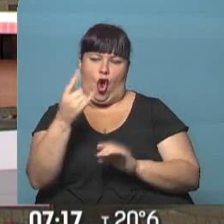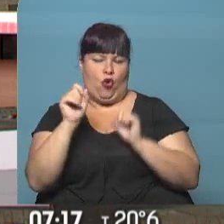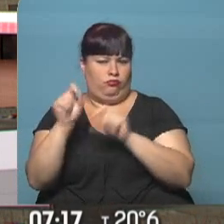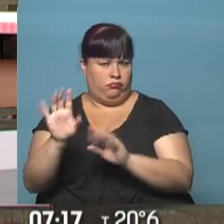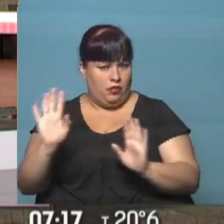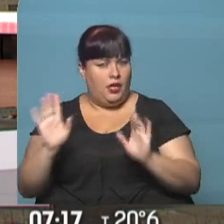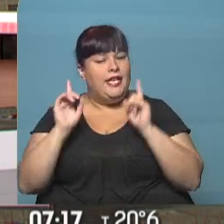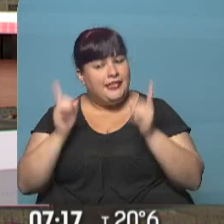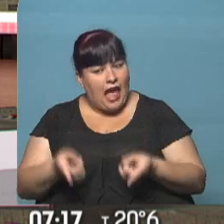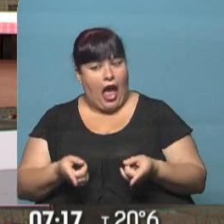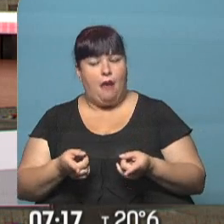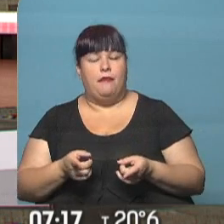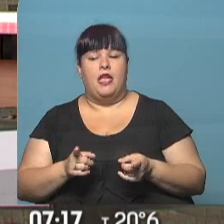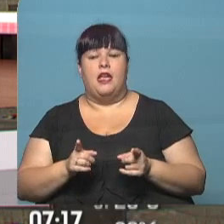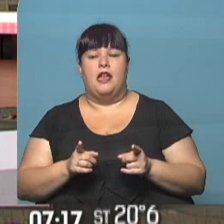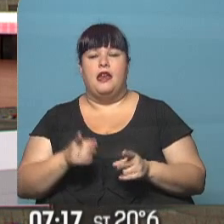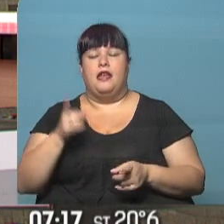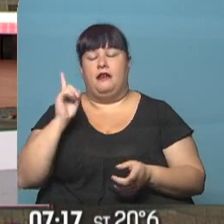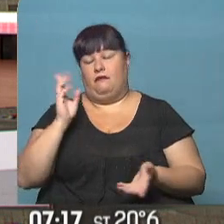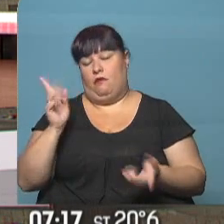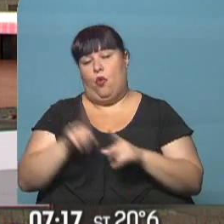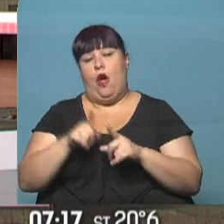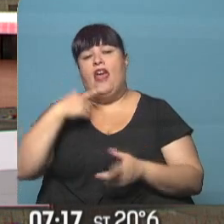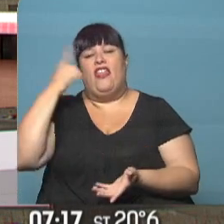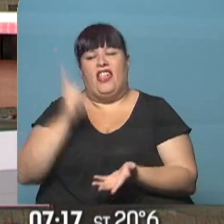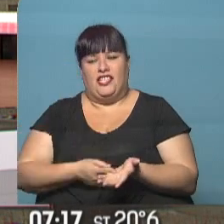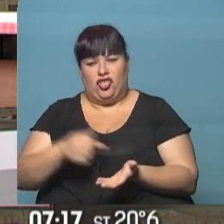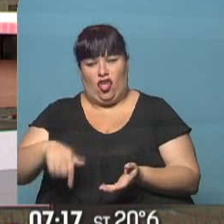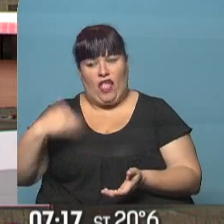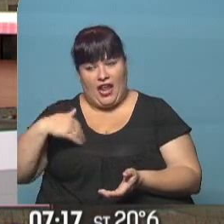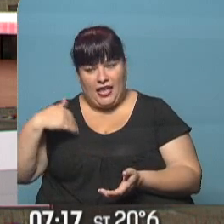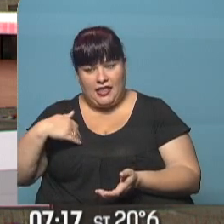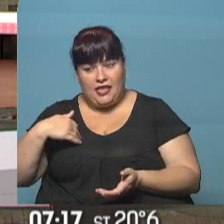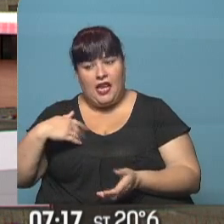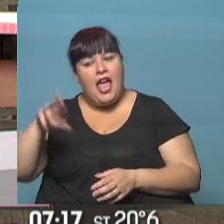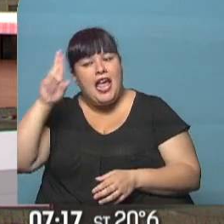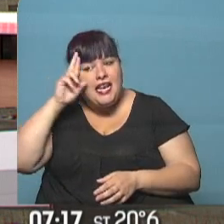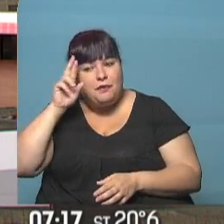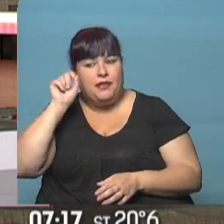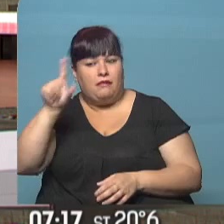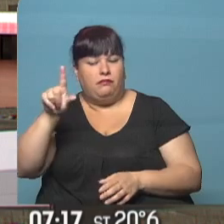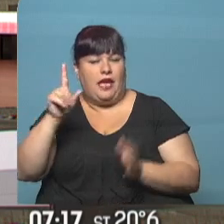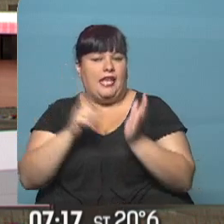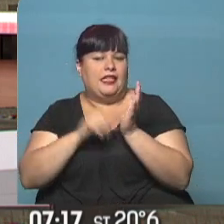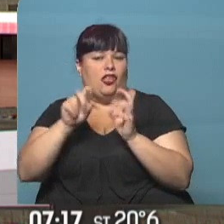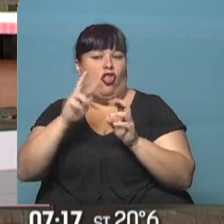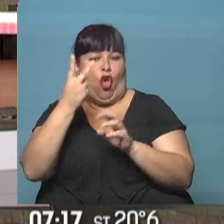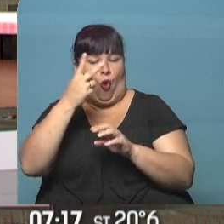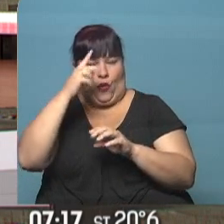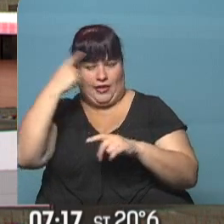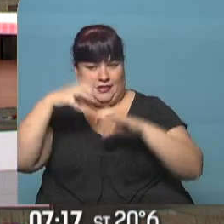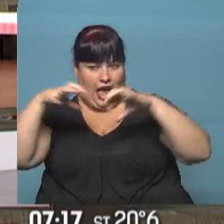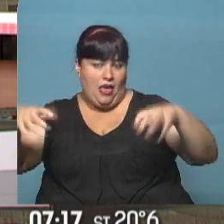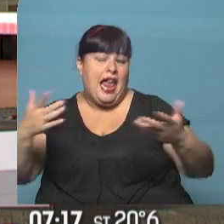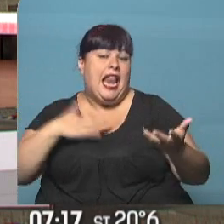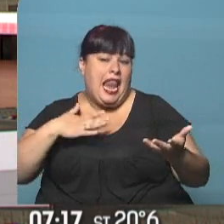Unidas, así como también una decisión de nuestro país de respetar el estatus de doble estado, lamentando